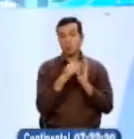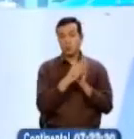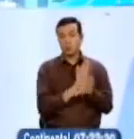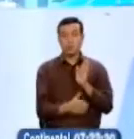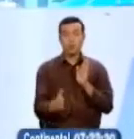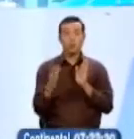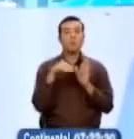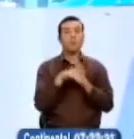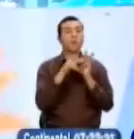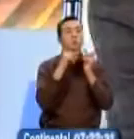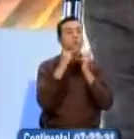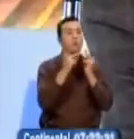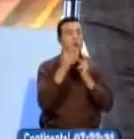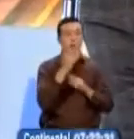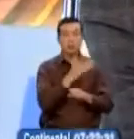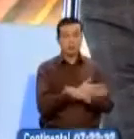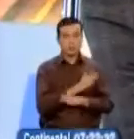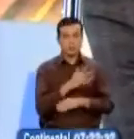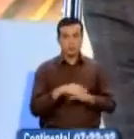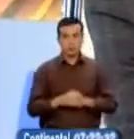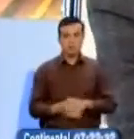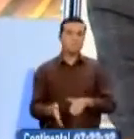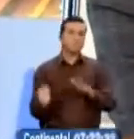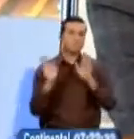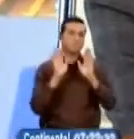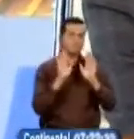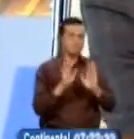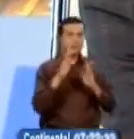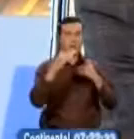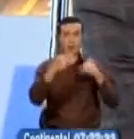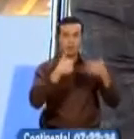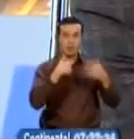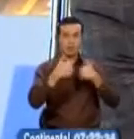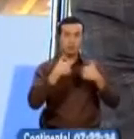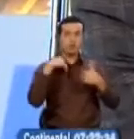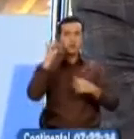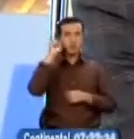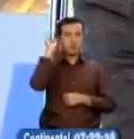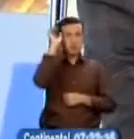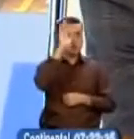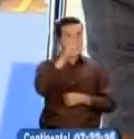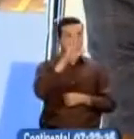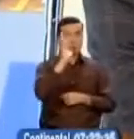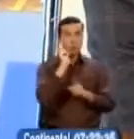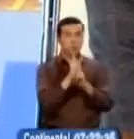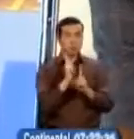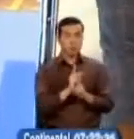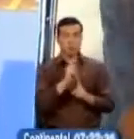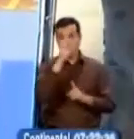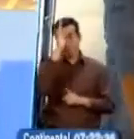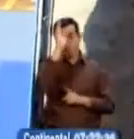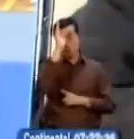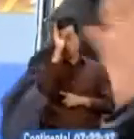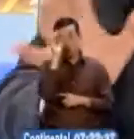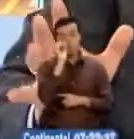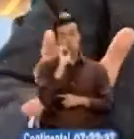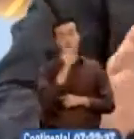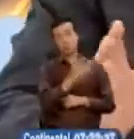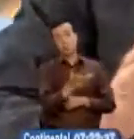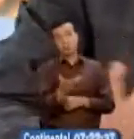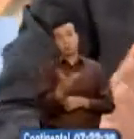de la banca pública ahora vamos a lo siguiente teatro y cine elementos de la cultura ósea